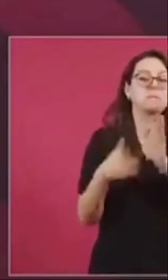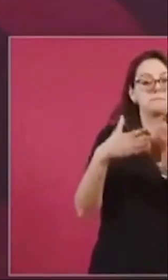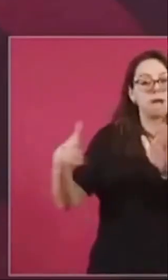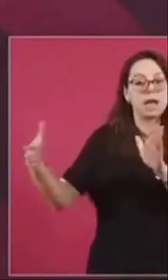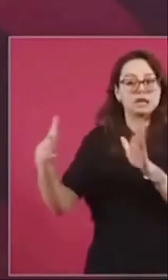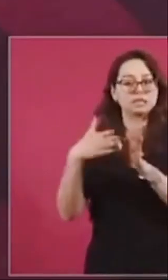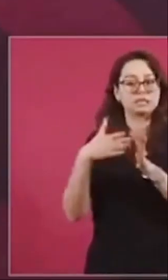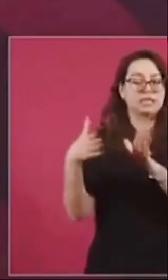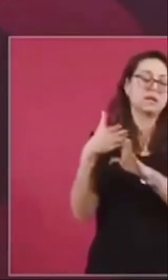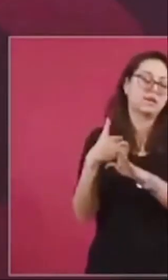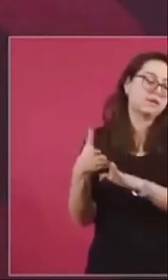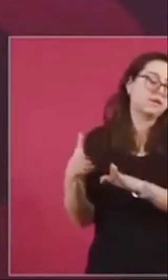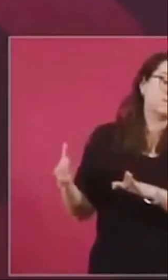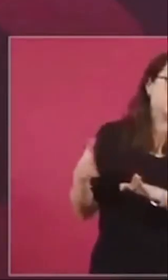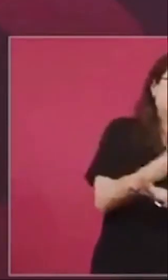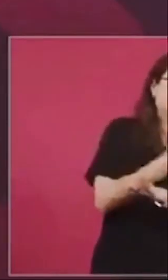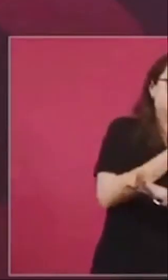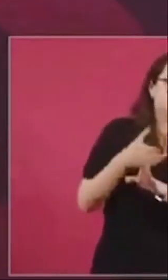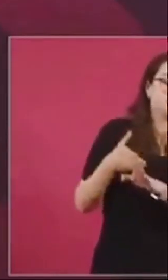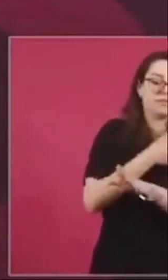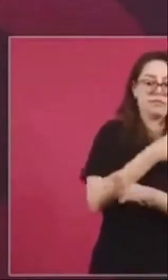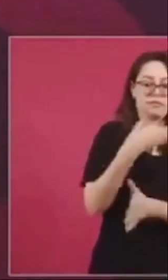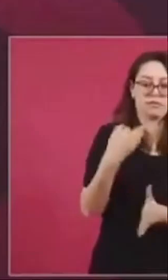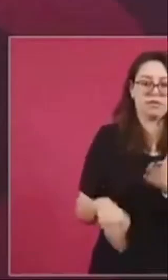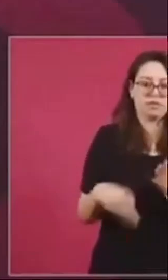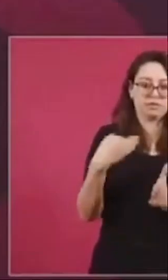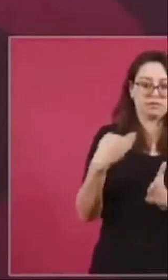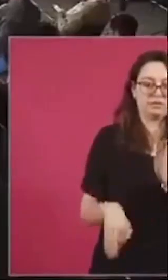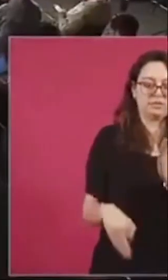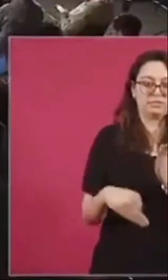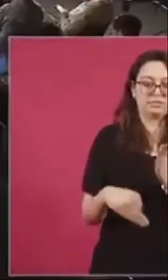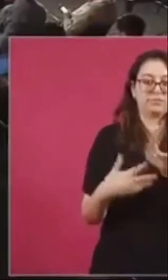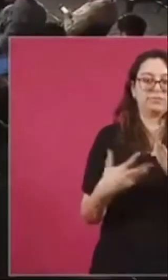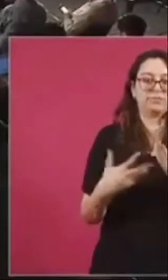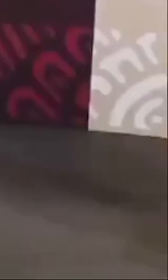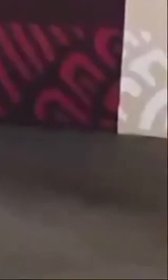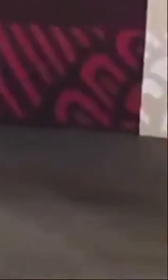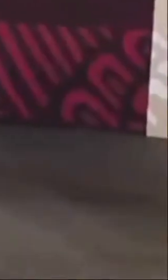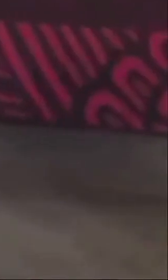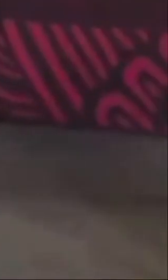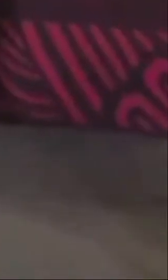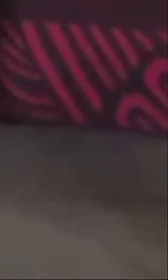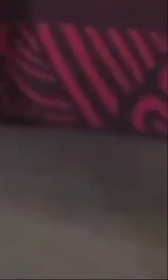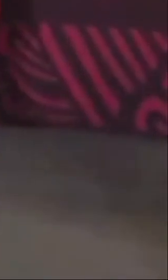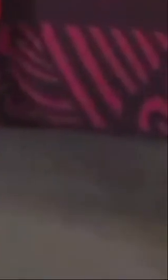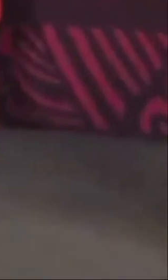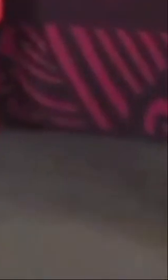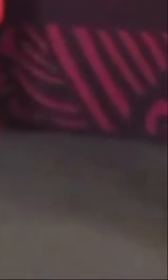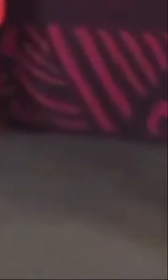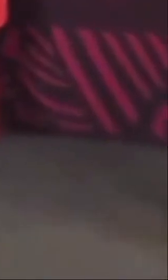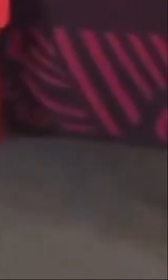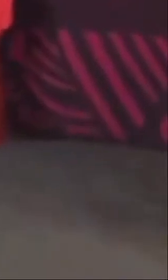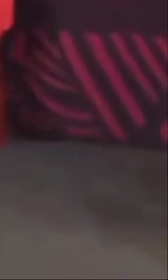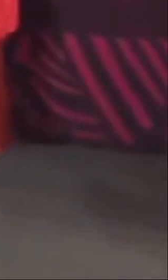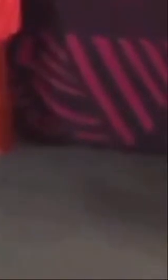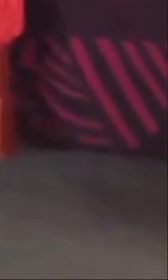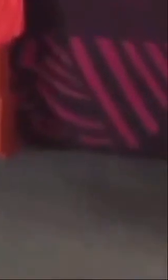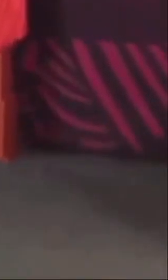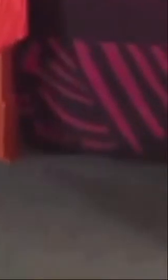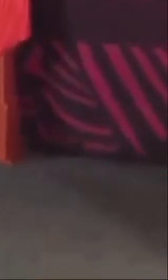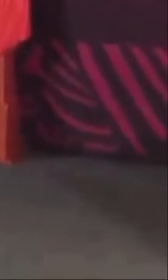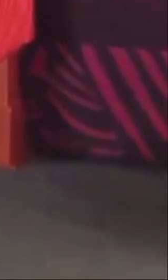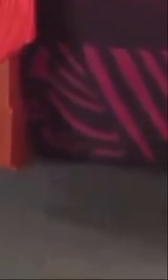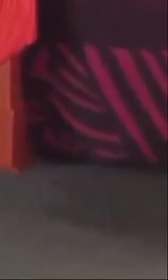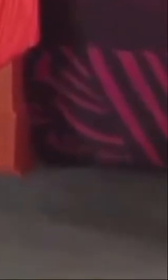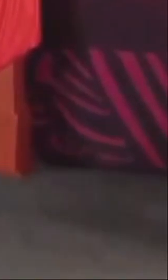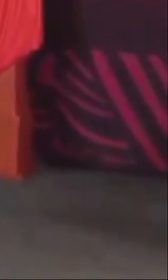¿No vas a mandar tú a un reportero? O sea, hasta por motivos de, oye, pues ahí está el presidente, Pues hay que estar, claro. siempre hay que estar, no vaya a haber,